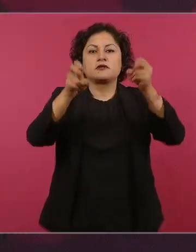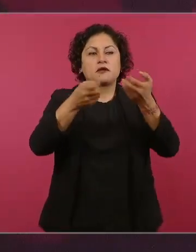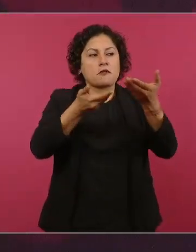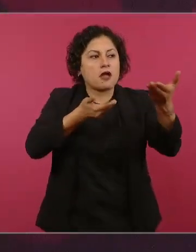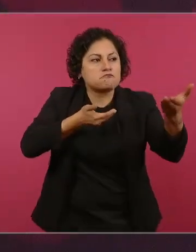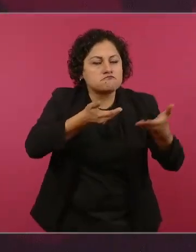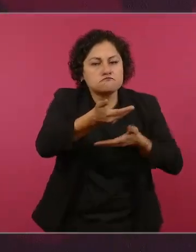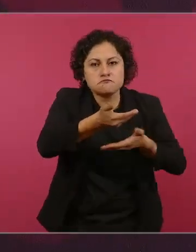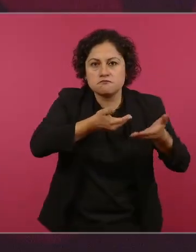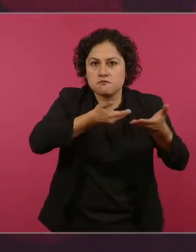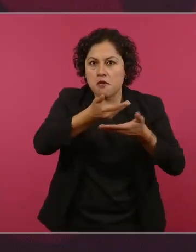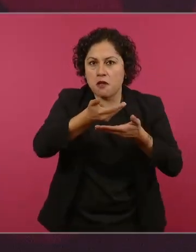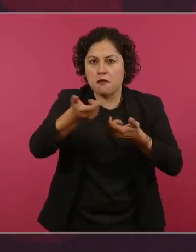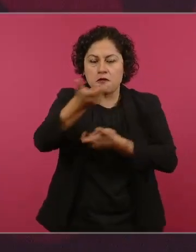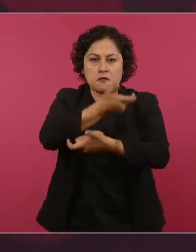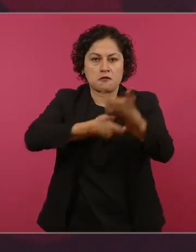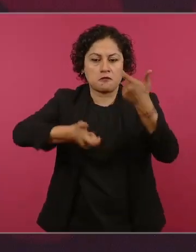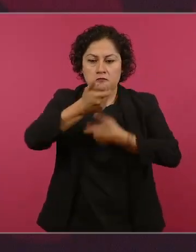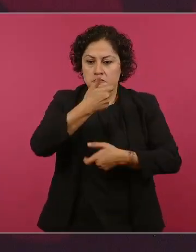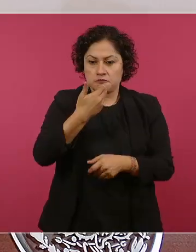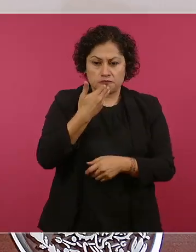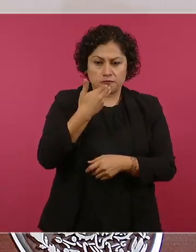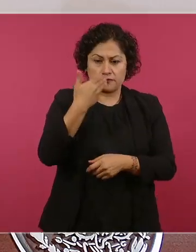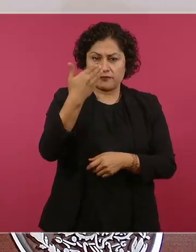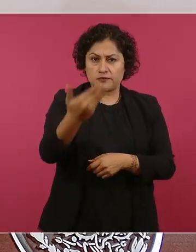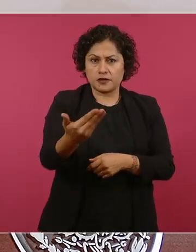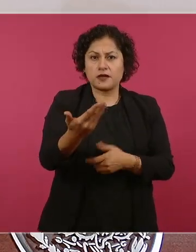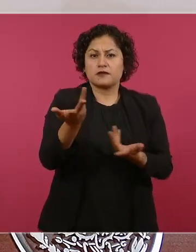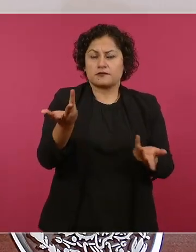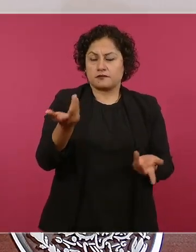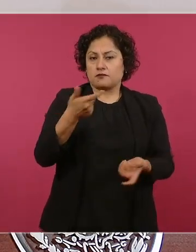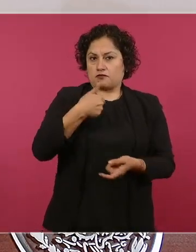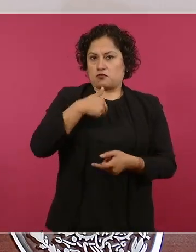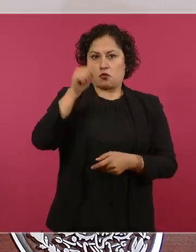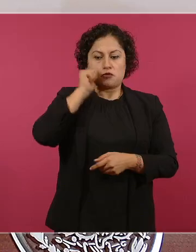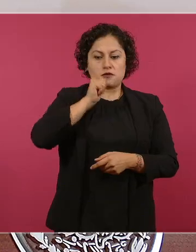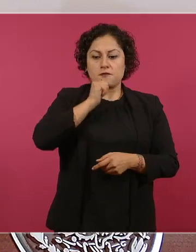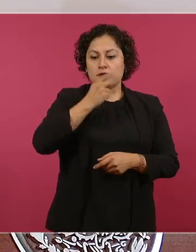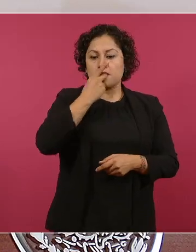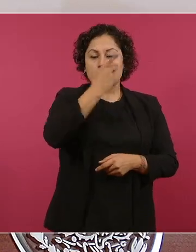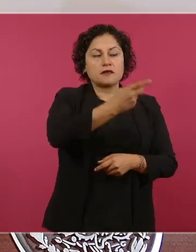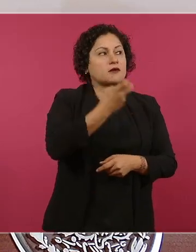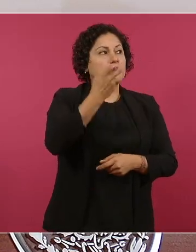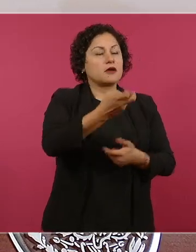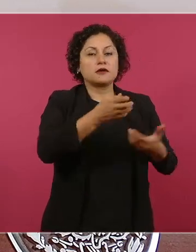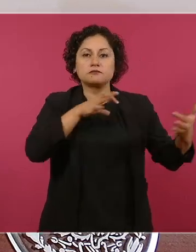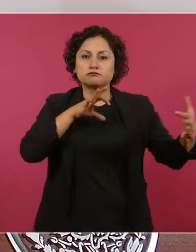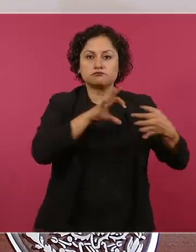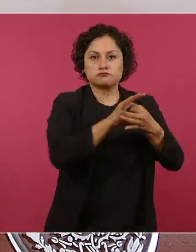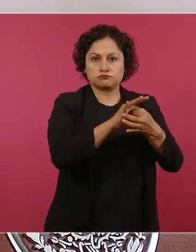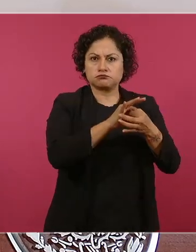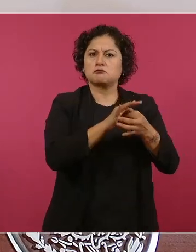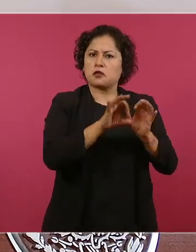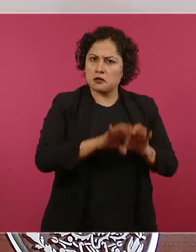Es conveniente la relación, lo he venido diciendo. Ya somos el principal socio comercial de